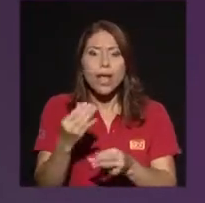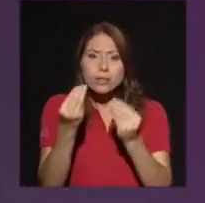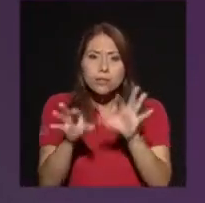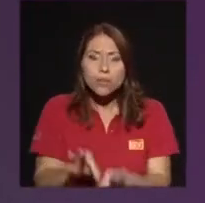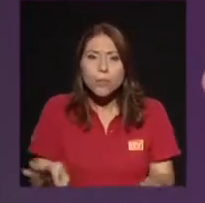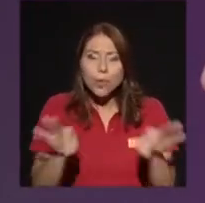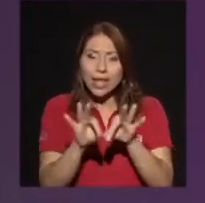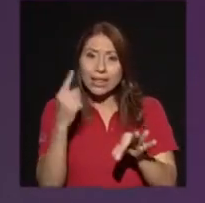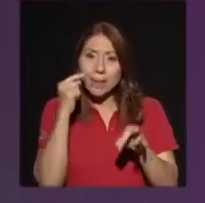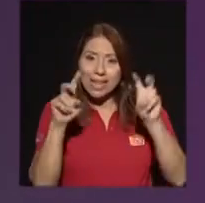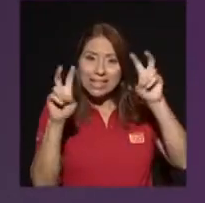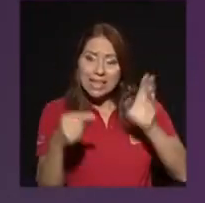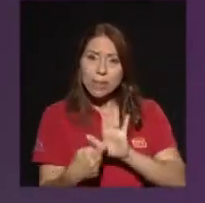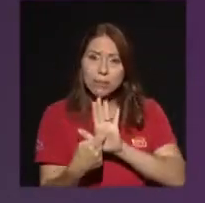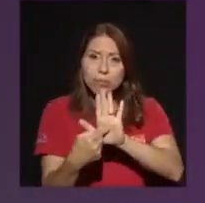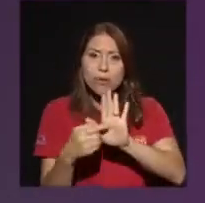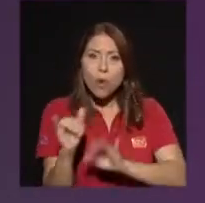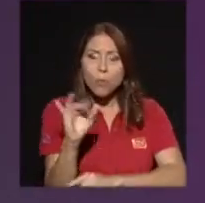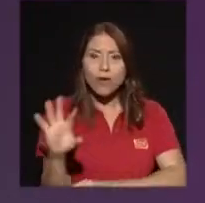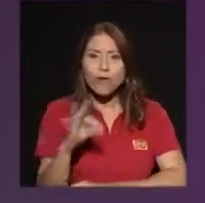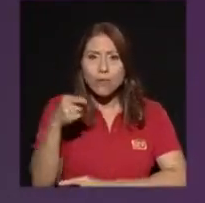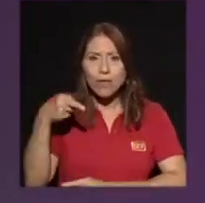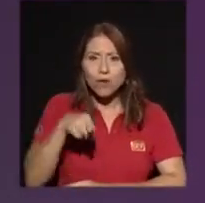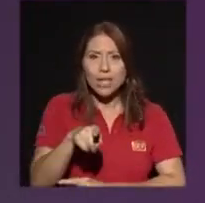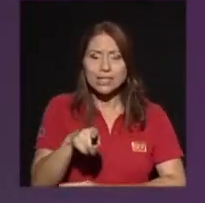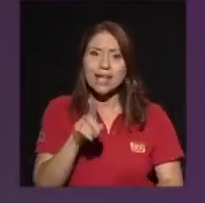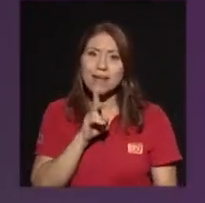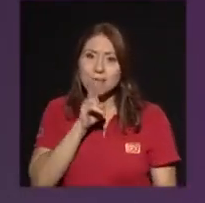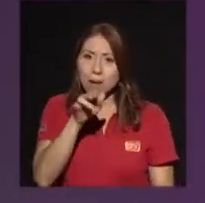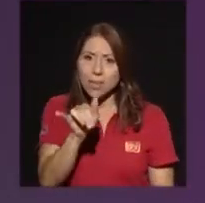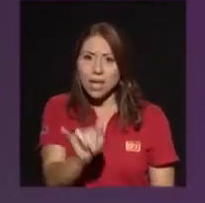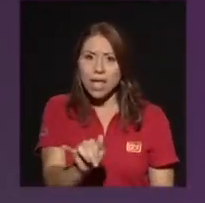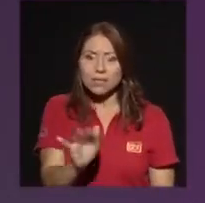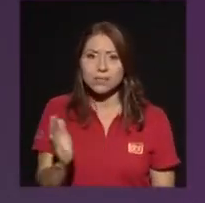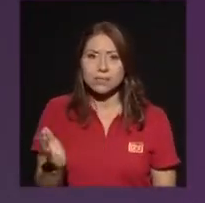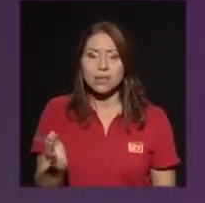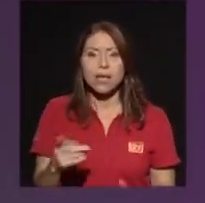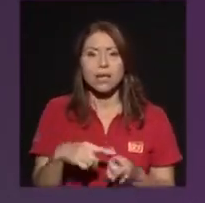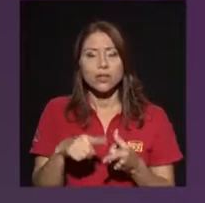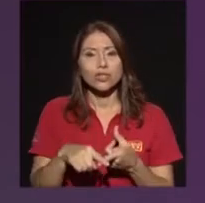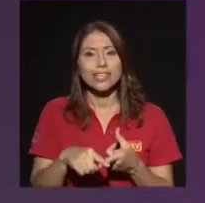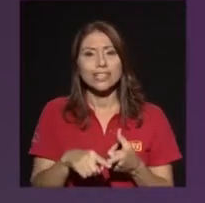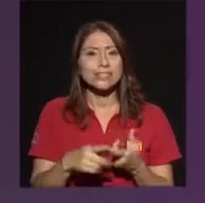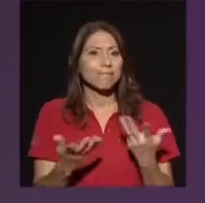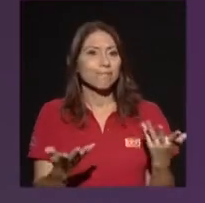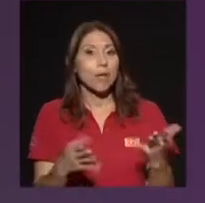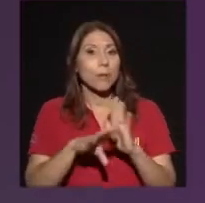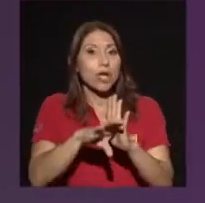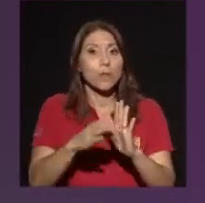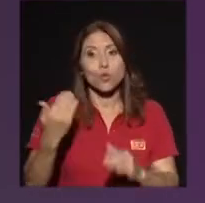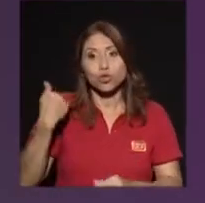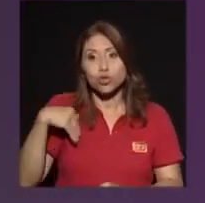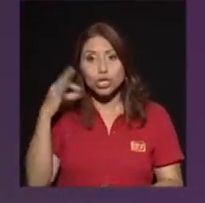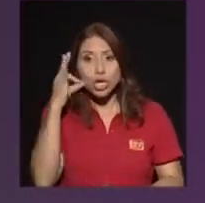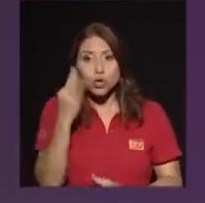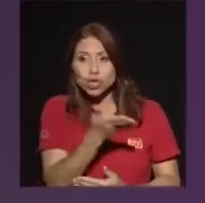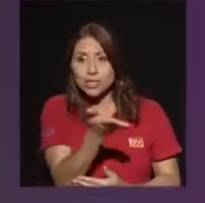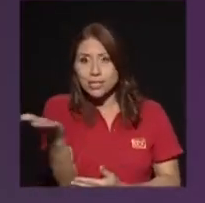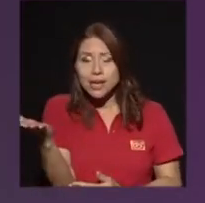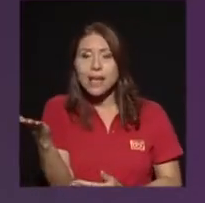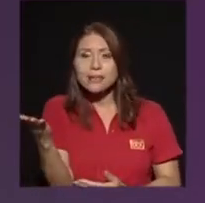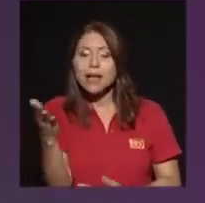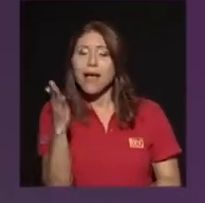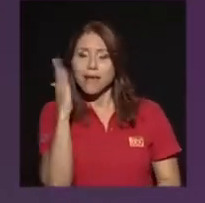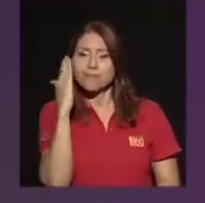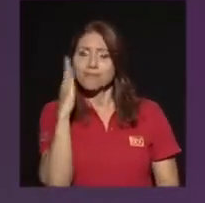tema como una forma de violencia, como lo que realmente es. Entonces, este hecho de que los chicos y las chicas den cuenta